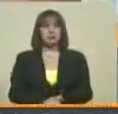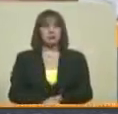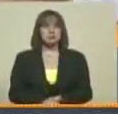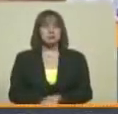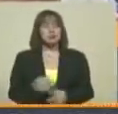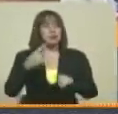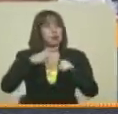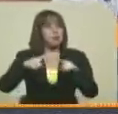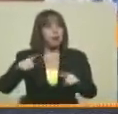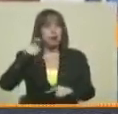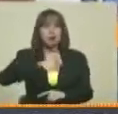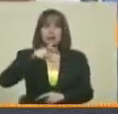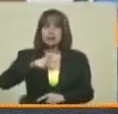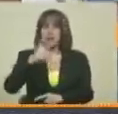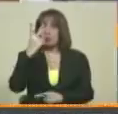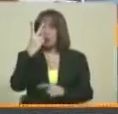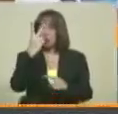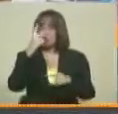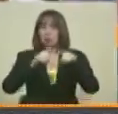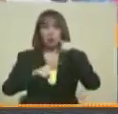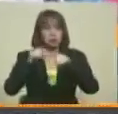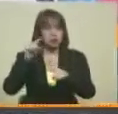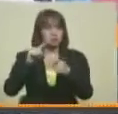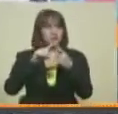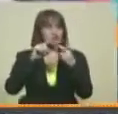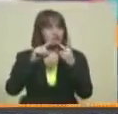Pero necesitamos dos cosas.